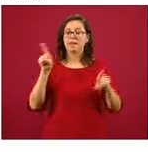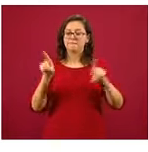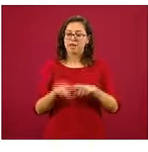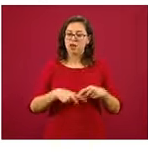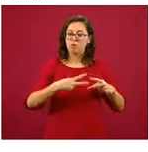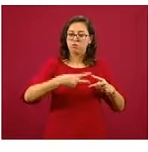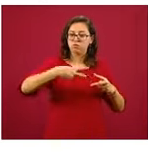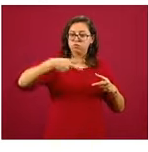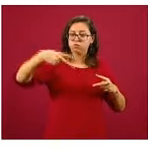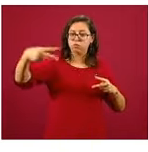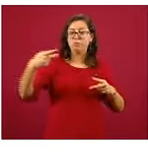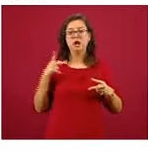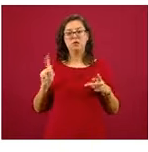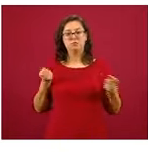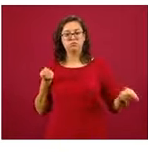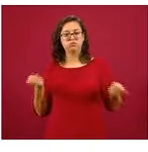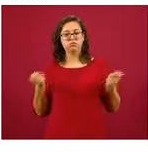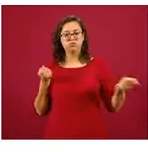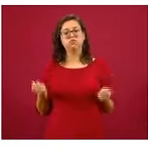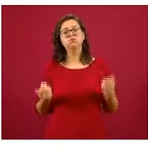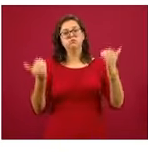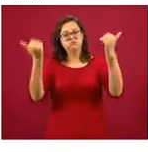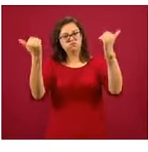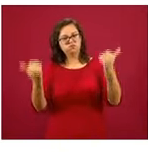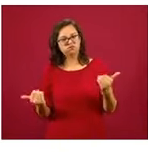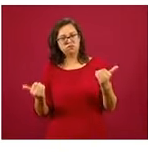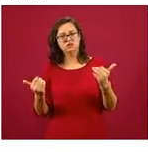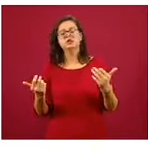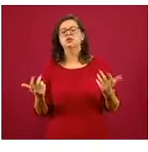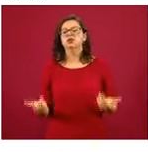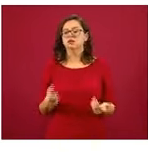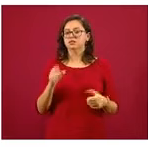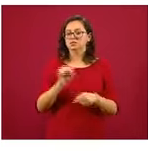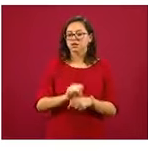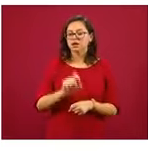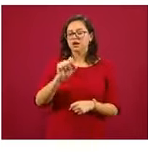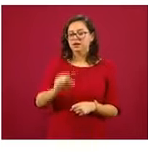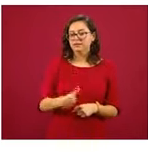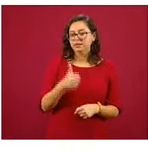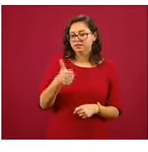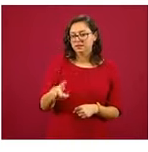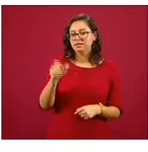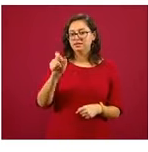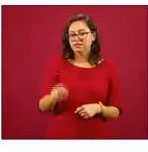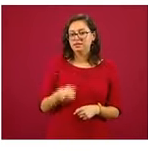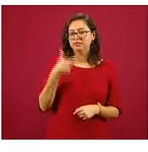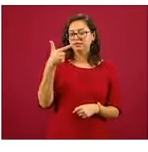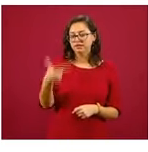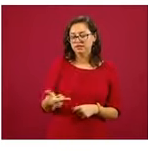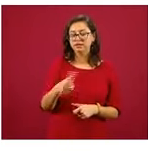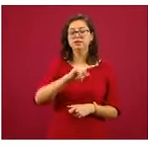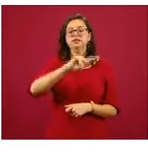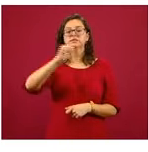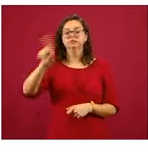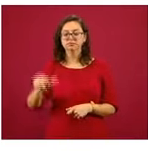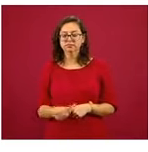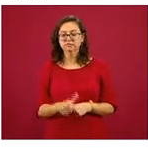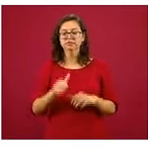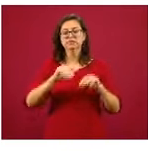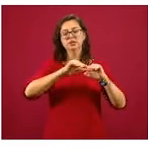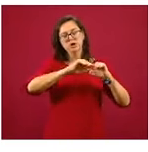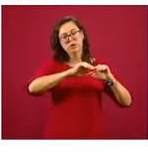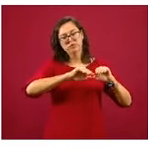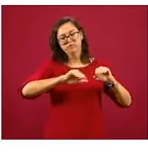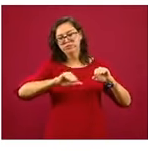más tempranamente ya en la semana 26, la semana 27, y luego tenemos la presencia de una meseta hasta